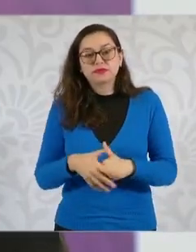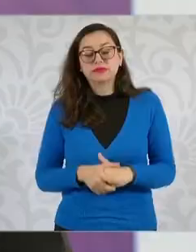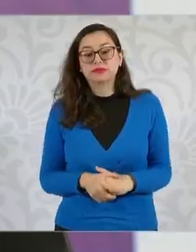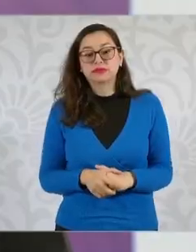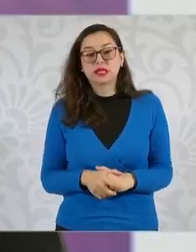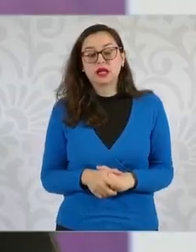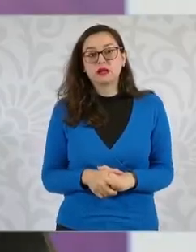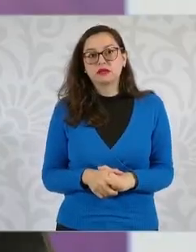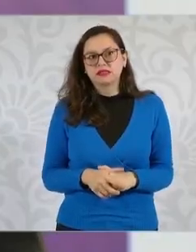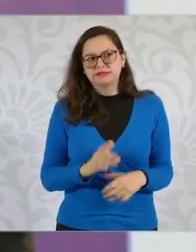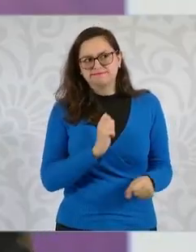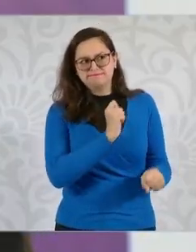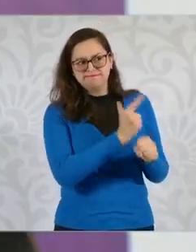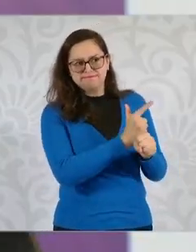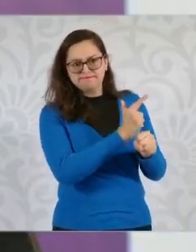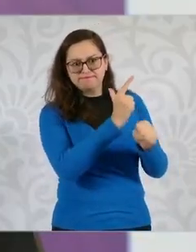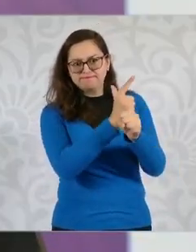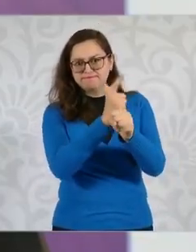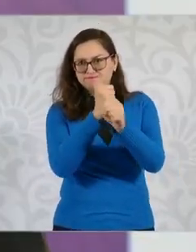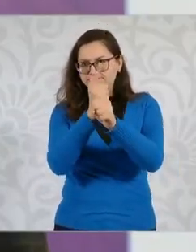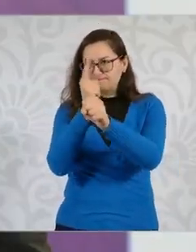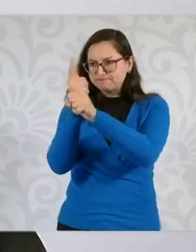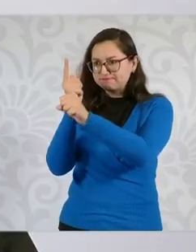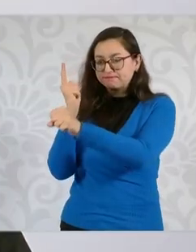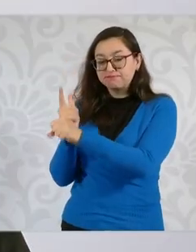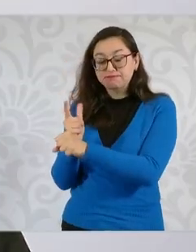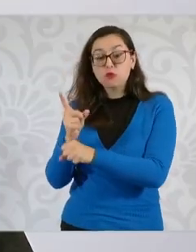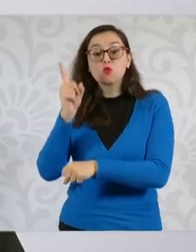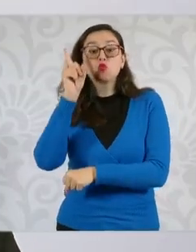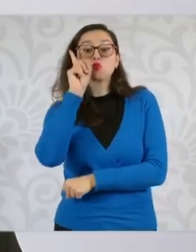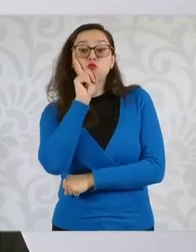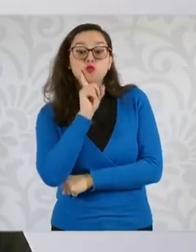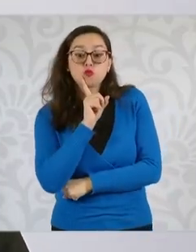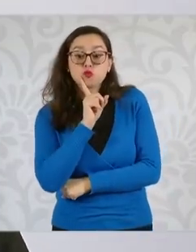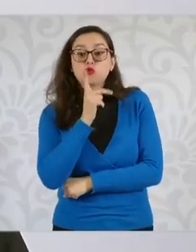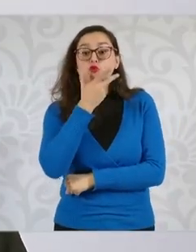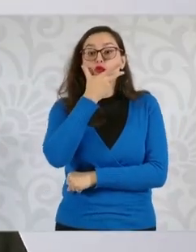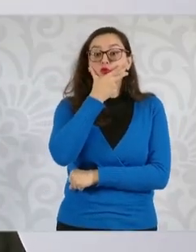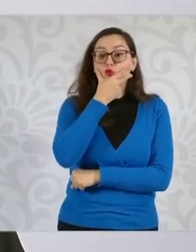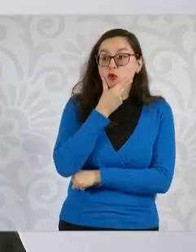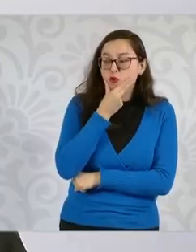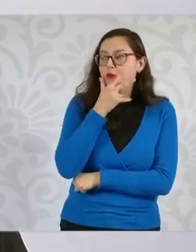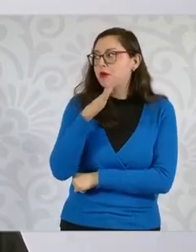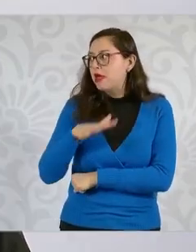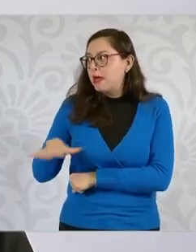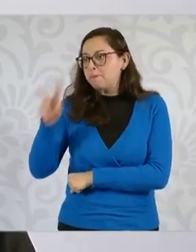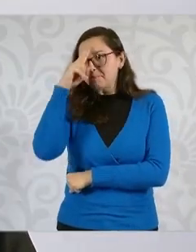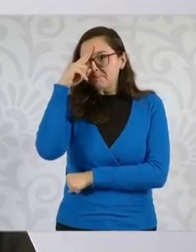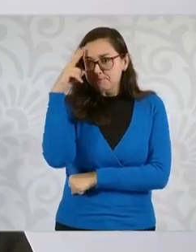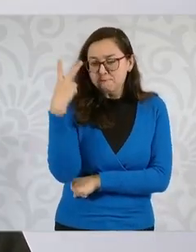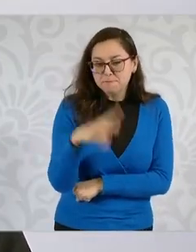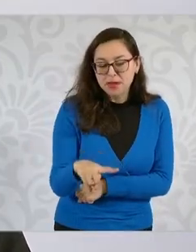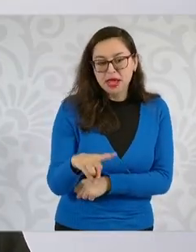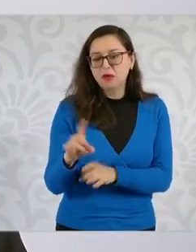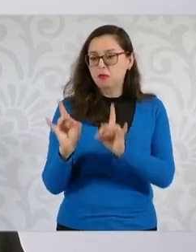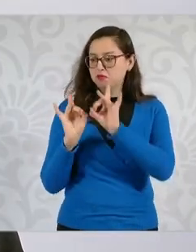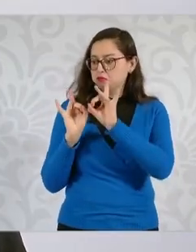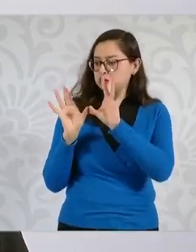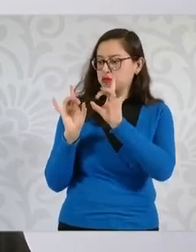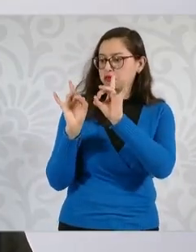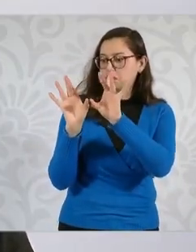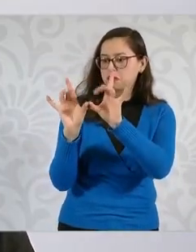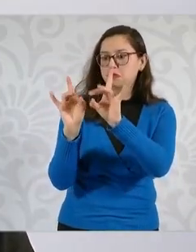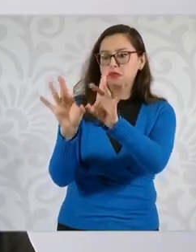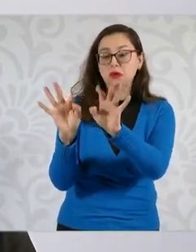mucha de la experiencia de los triunfos que han tenido mujeres hombres y la sociedad en general en esta ocasión el